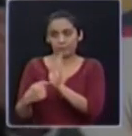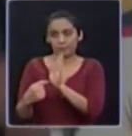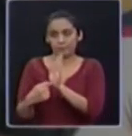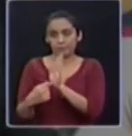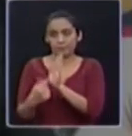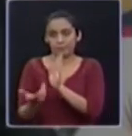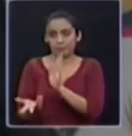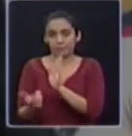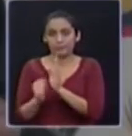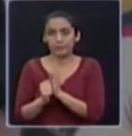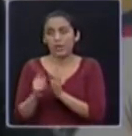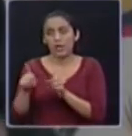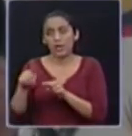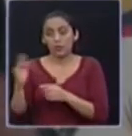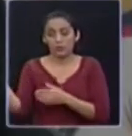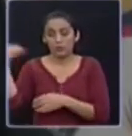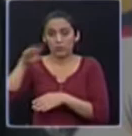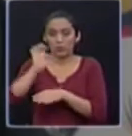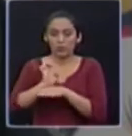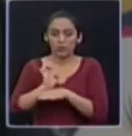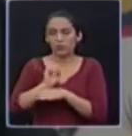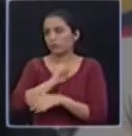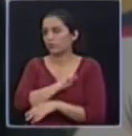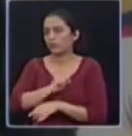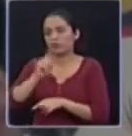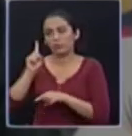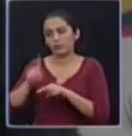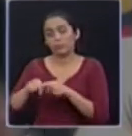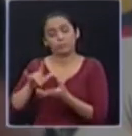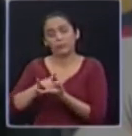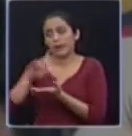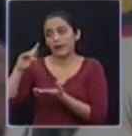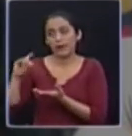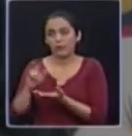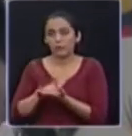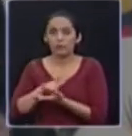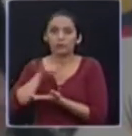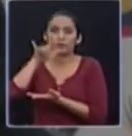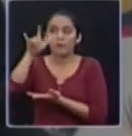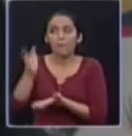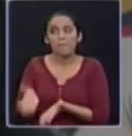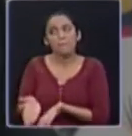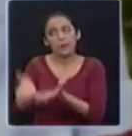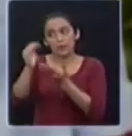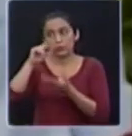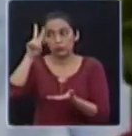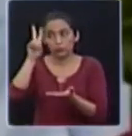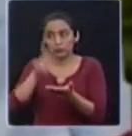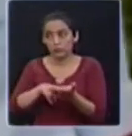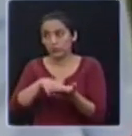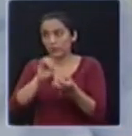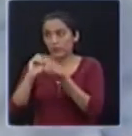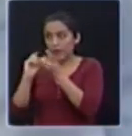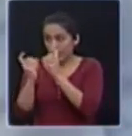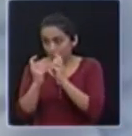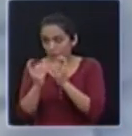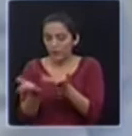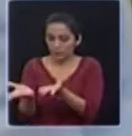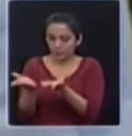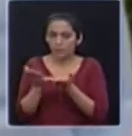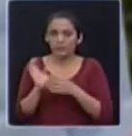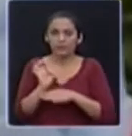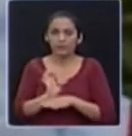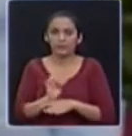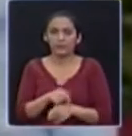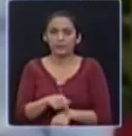tome y aborde un vuelo lo más pronto posible para que pueda tramitar la visa correspondiente. También criticó a Lazo por